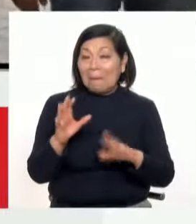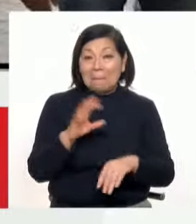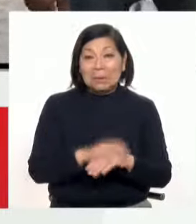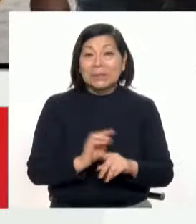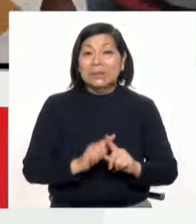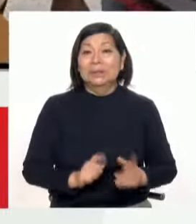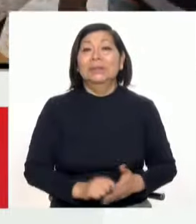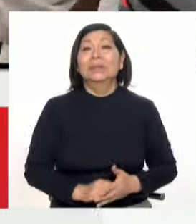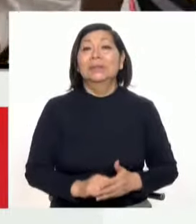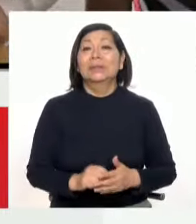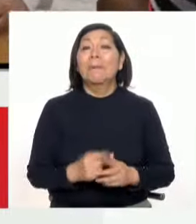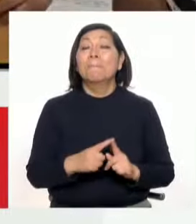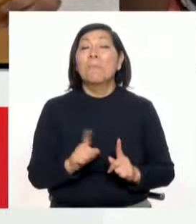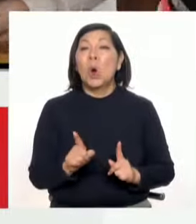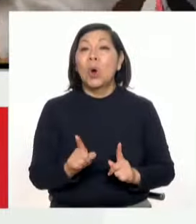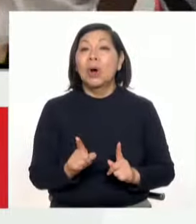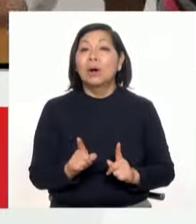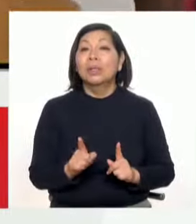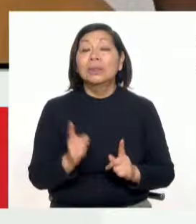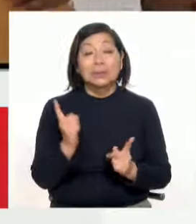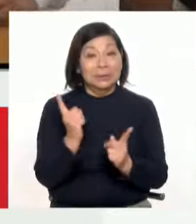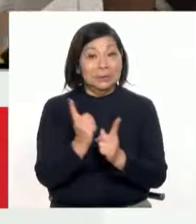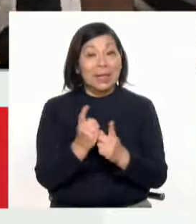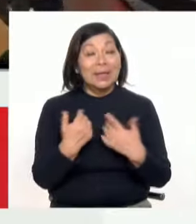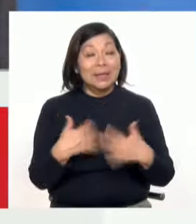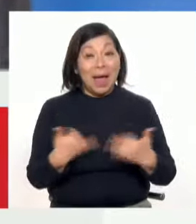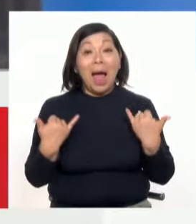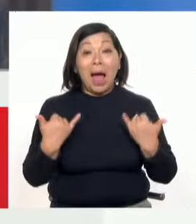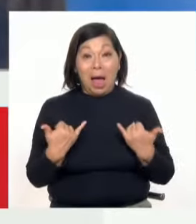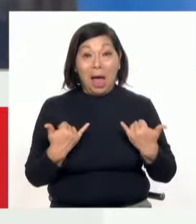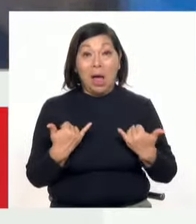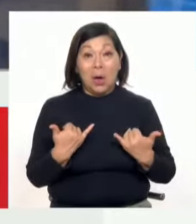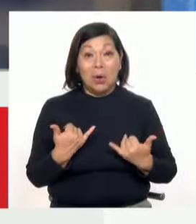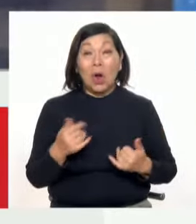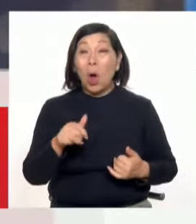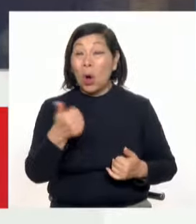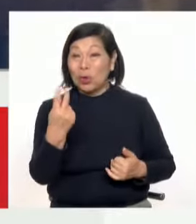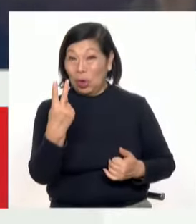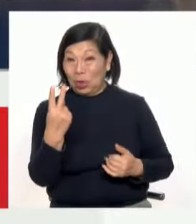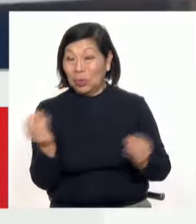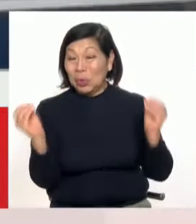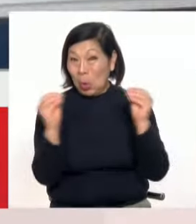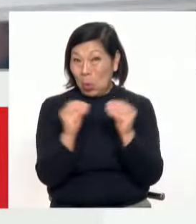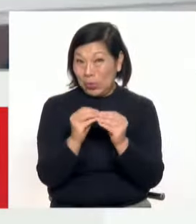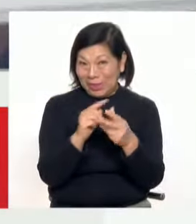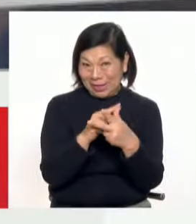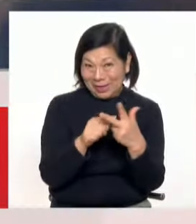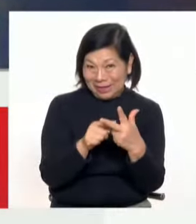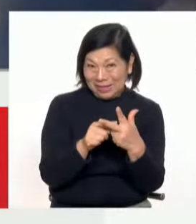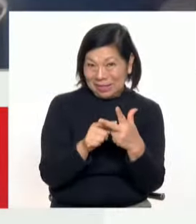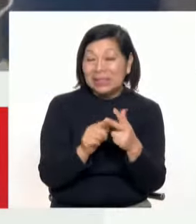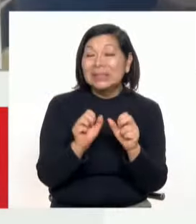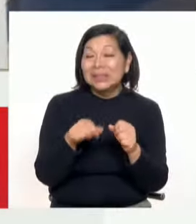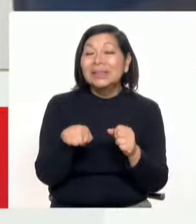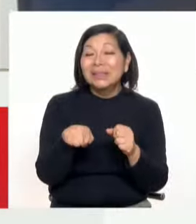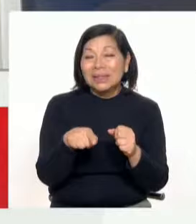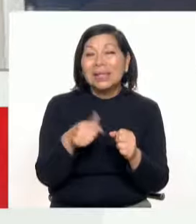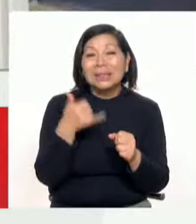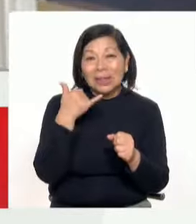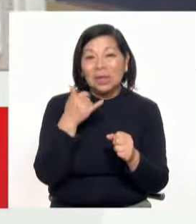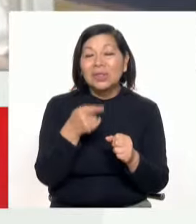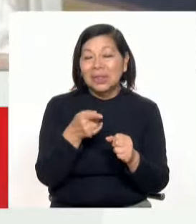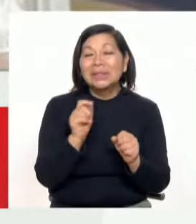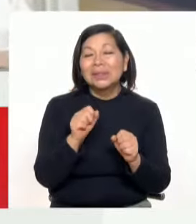detención de captura por la Interpol. Ella ha sido ahora, junto a estas dos personas, detenida en flagrancia. En su poder se ha confirmado que estos celulares